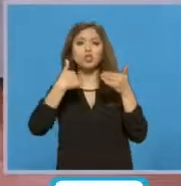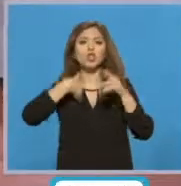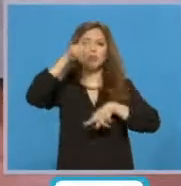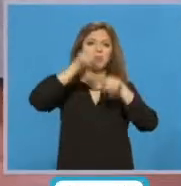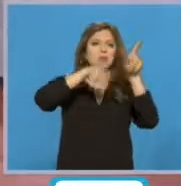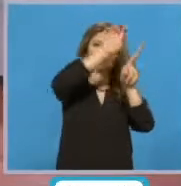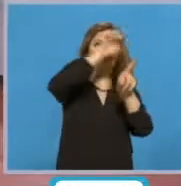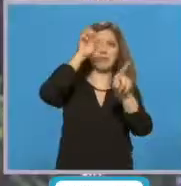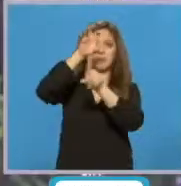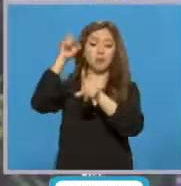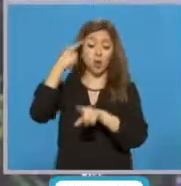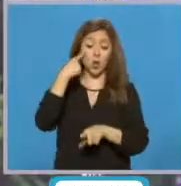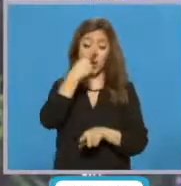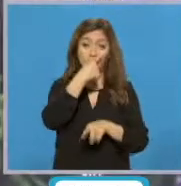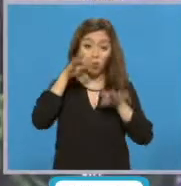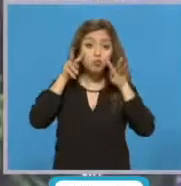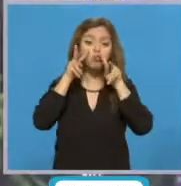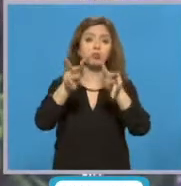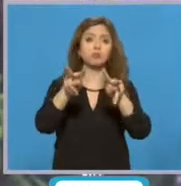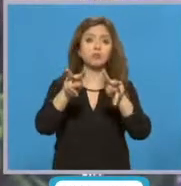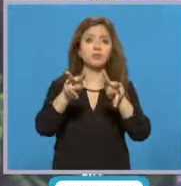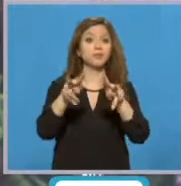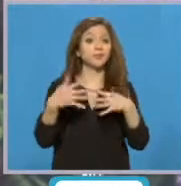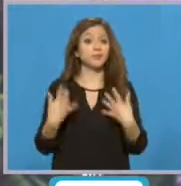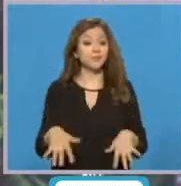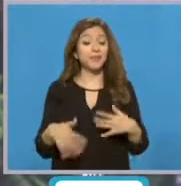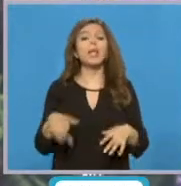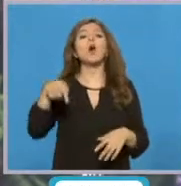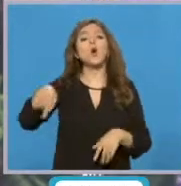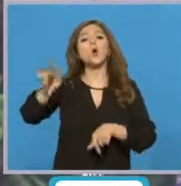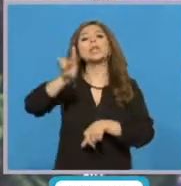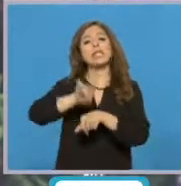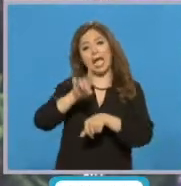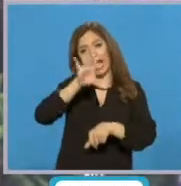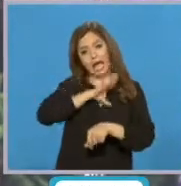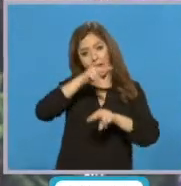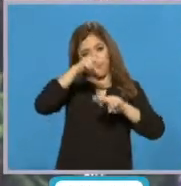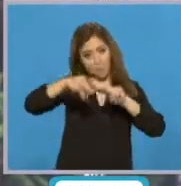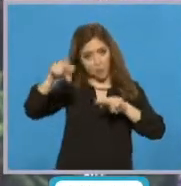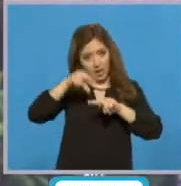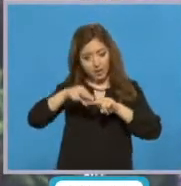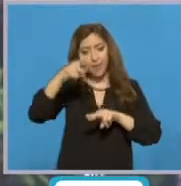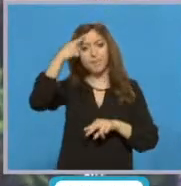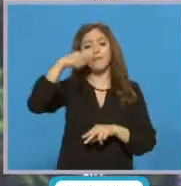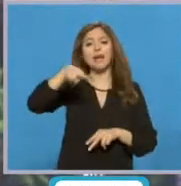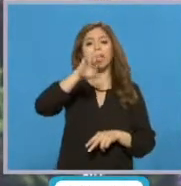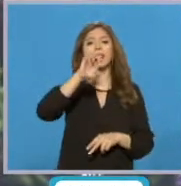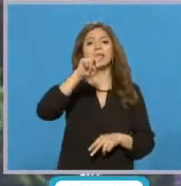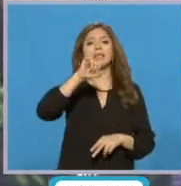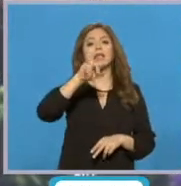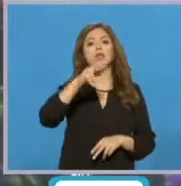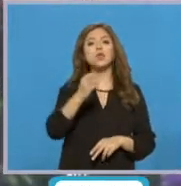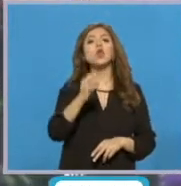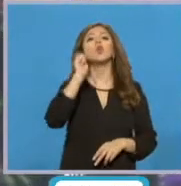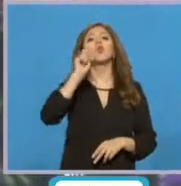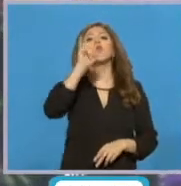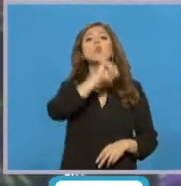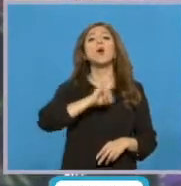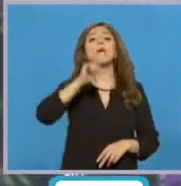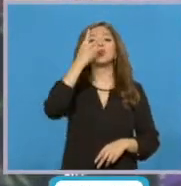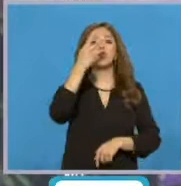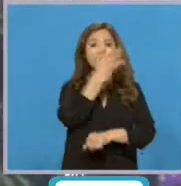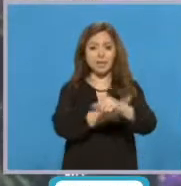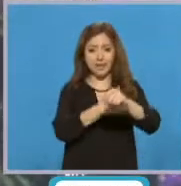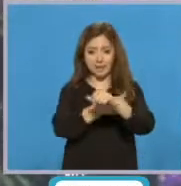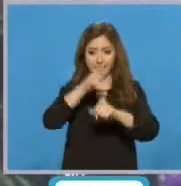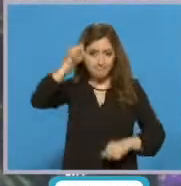Oigan, nos gustaría No, también bueno. compartirles que tenemos pases. unos pases para nuestro ensayo general este día jueves a las 2 de la tarde, ahí mismo